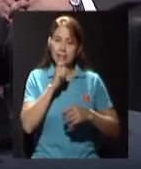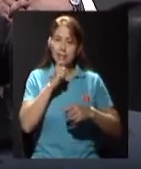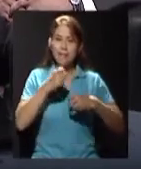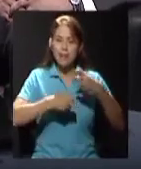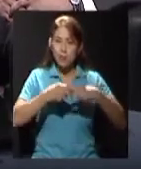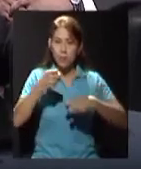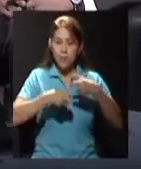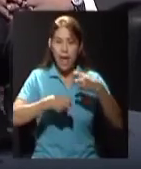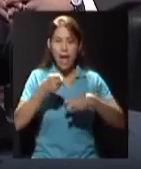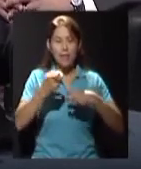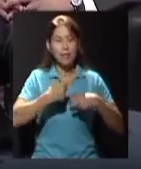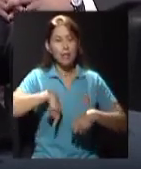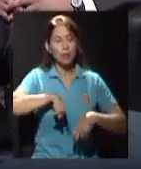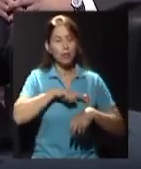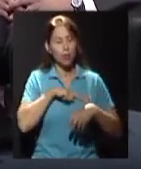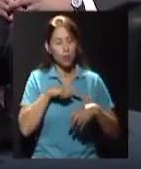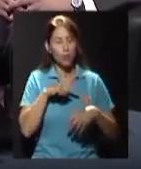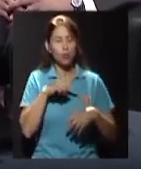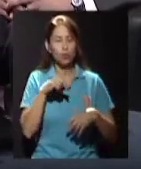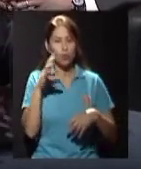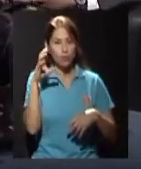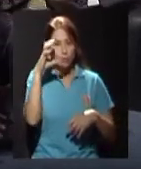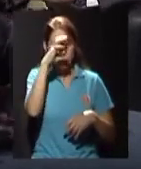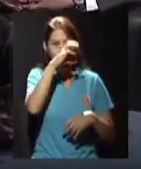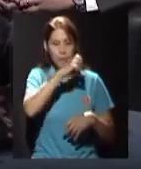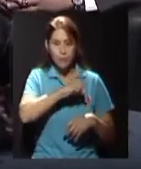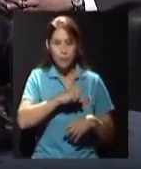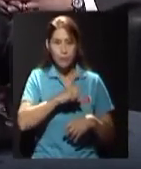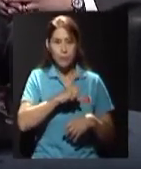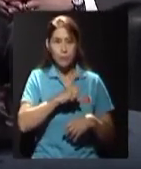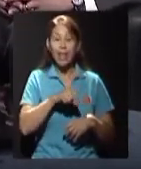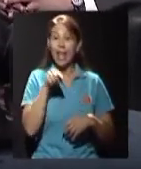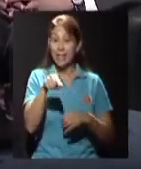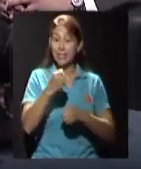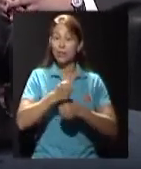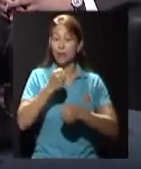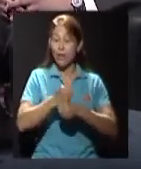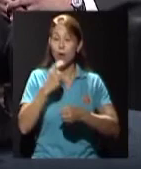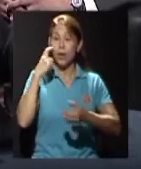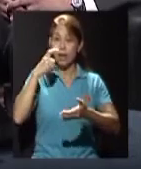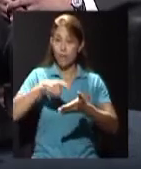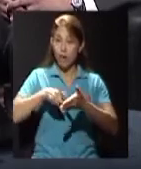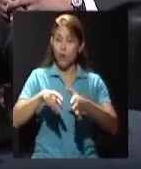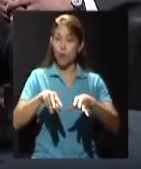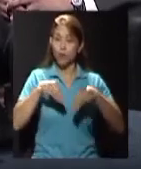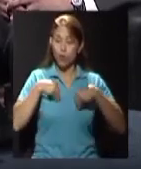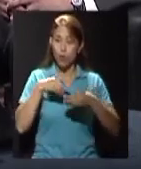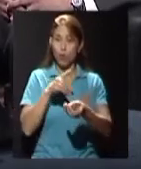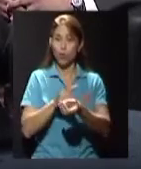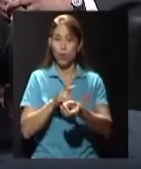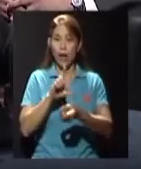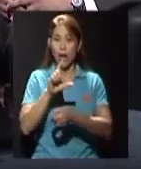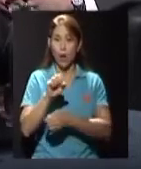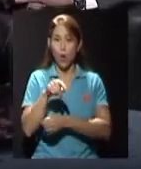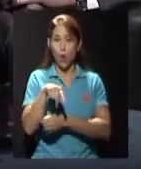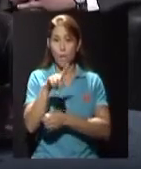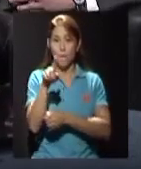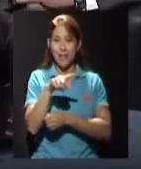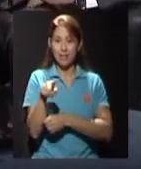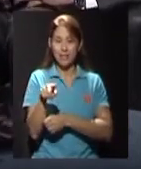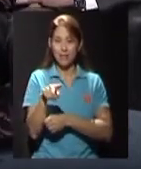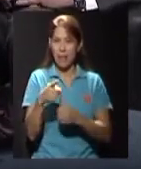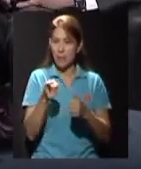nos topamos rápidamente identificadas y este es un trabajo también que le reconozco a la doctora lópez que lo hizo desde el primer momento